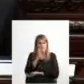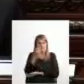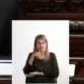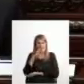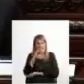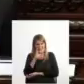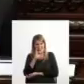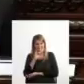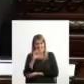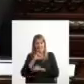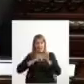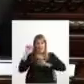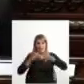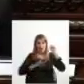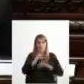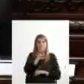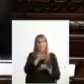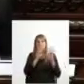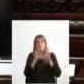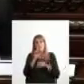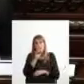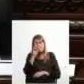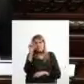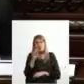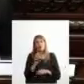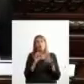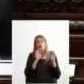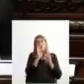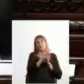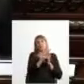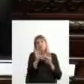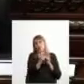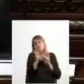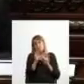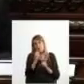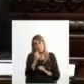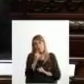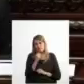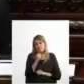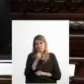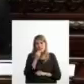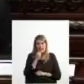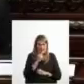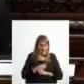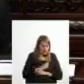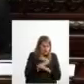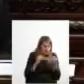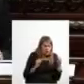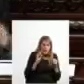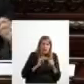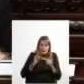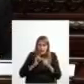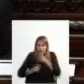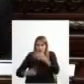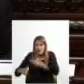20 mil 949 pesos. Y ese canalito de boina se levanta a las 5 de la mañana a ordeñar la